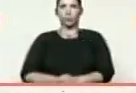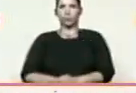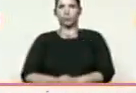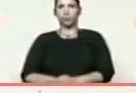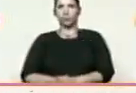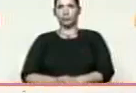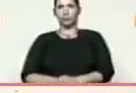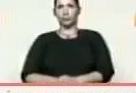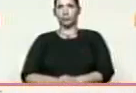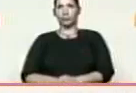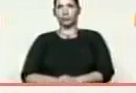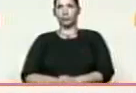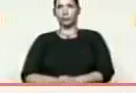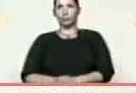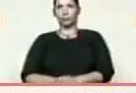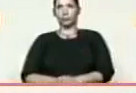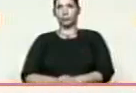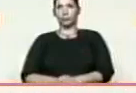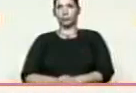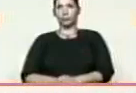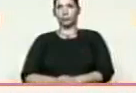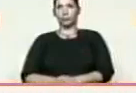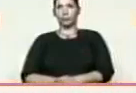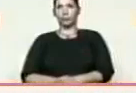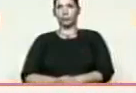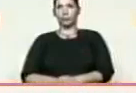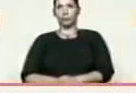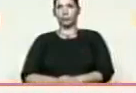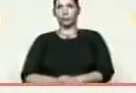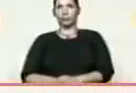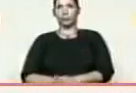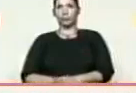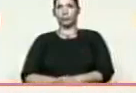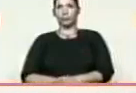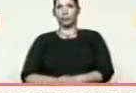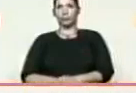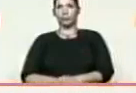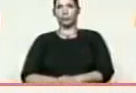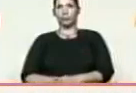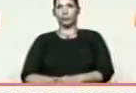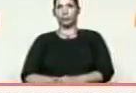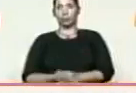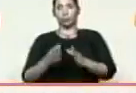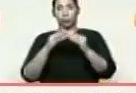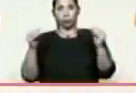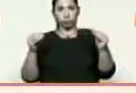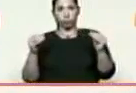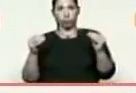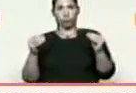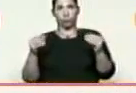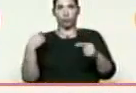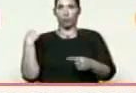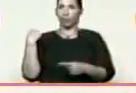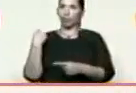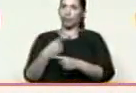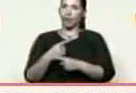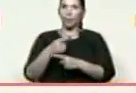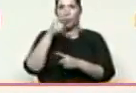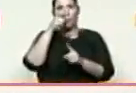miedo que siguiera subiendo la planadora. Pero en todo caso, tenemos al pueblo